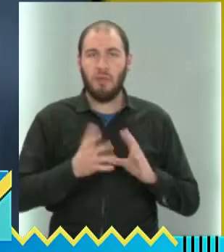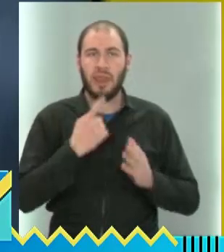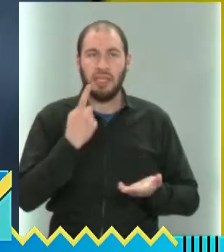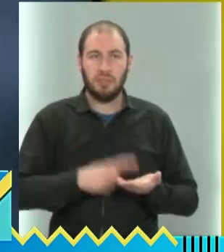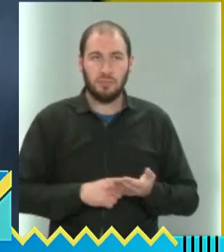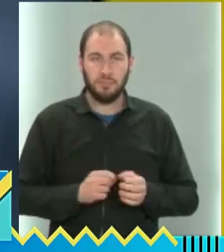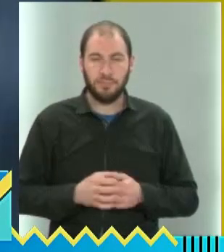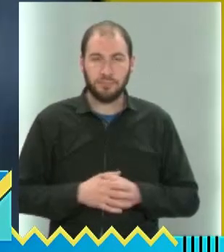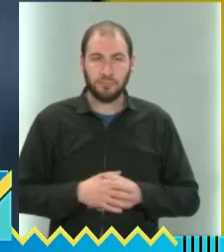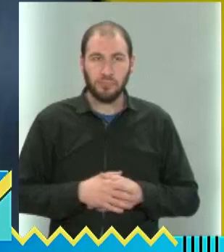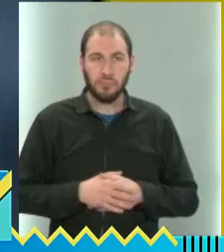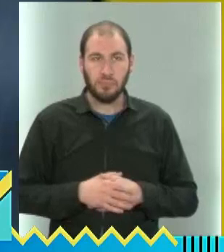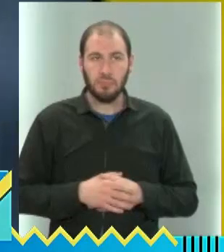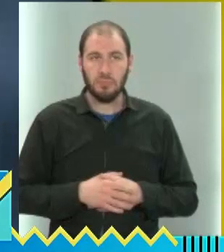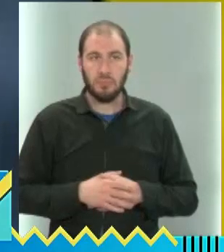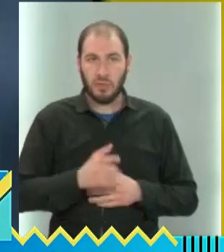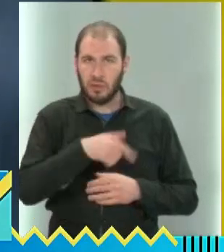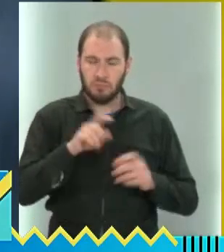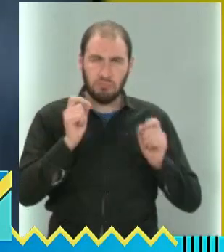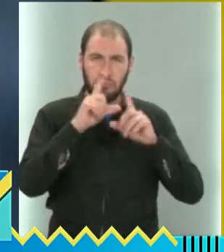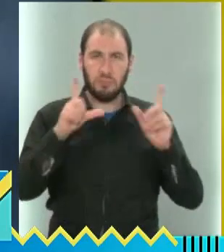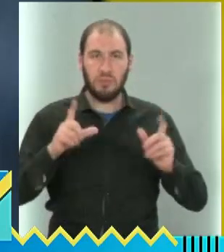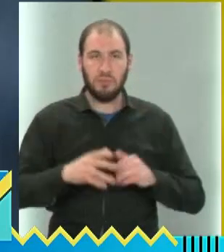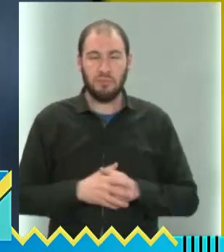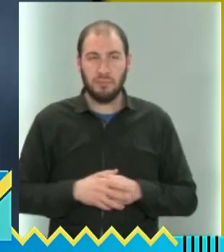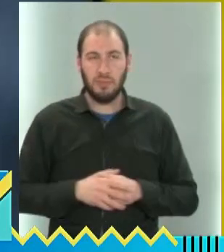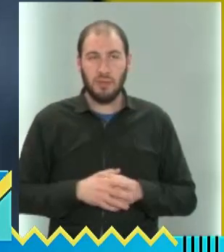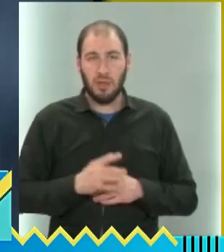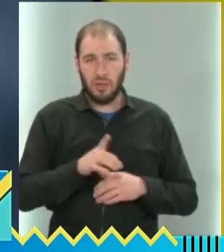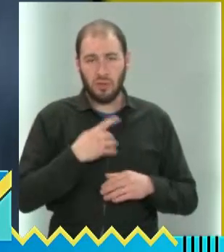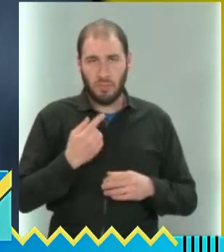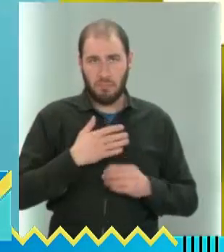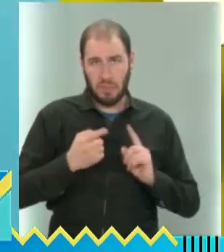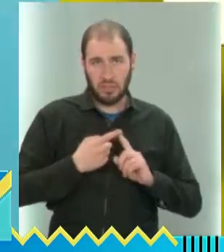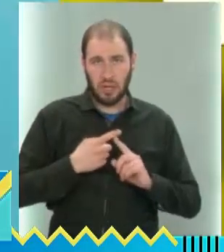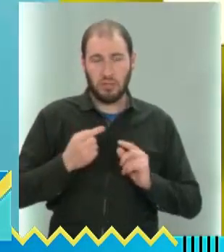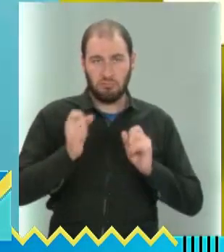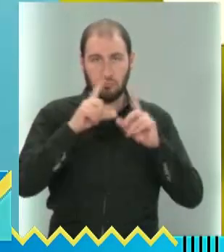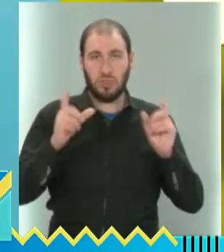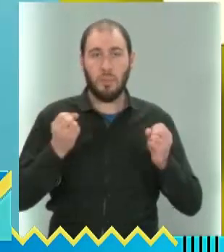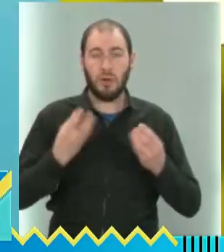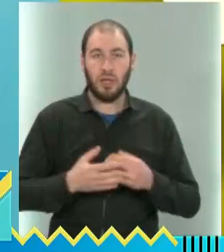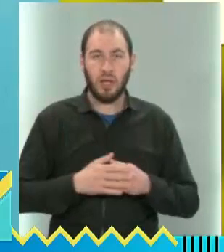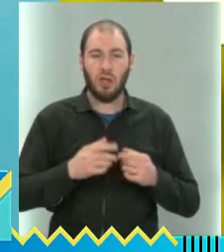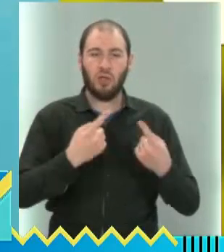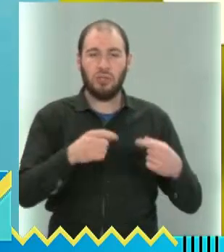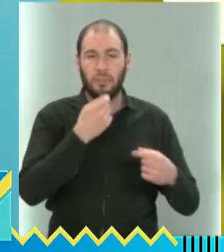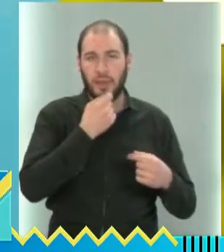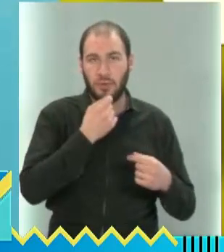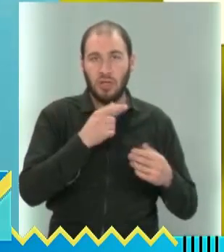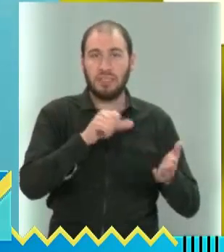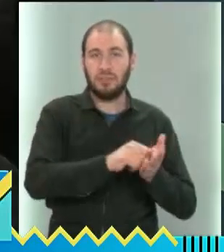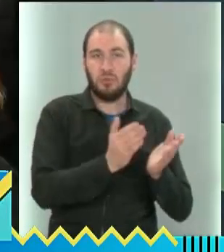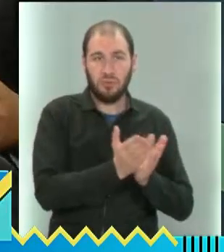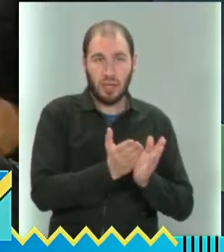decisión y demás. Y esto nos ha sorprendido, a nosotros personalmente nos ha sorprendido, porque una cosa es que un centro